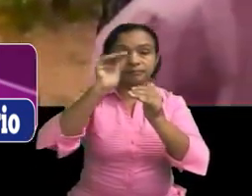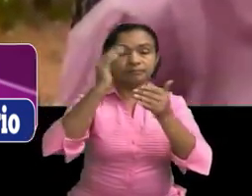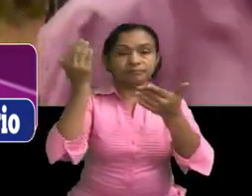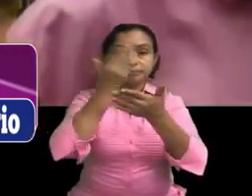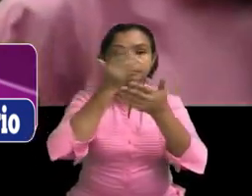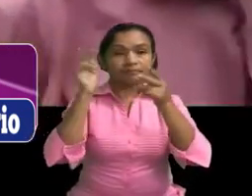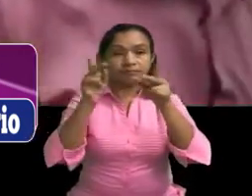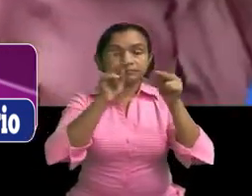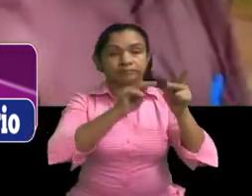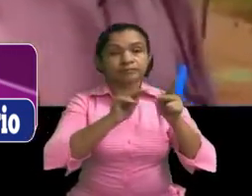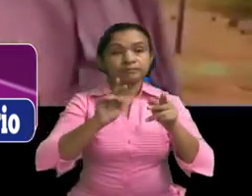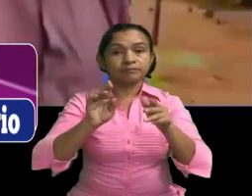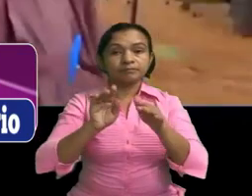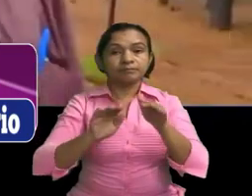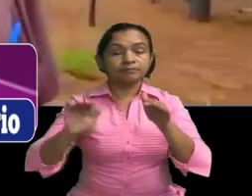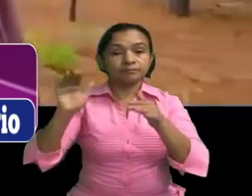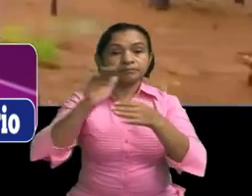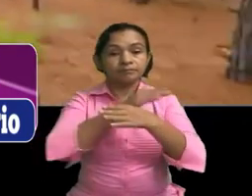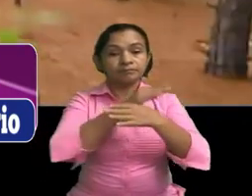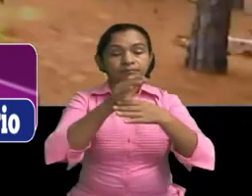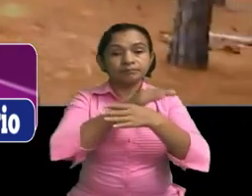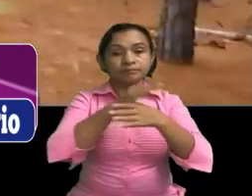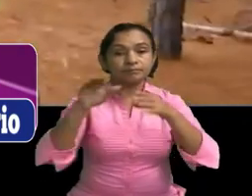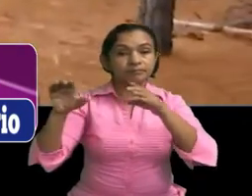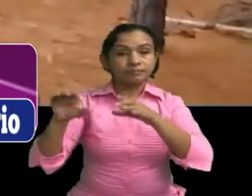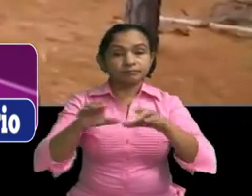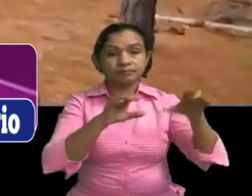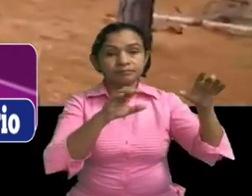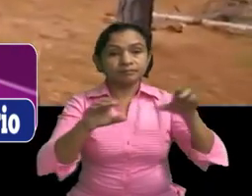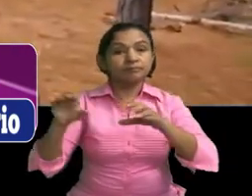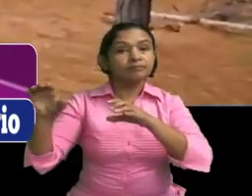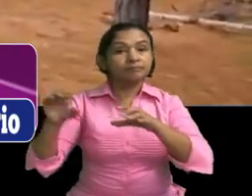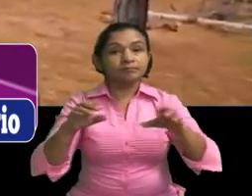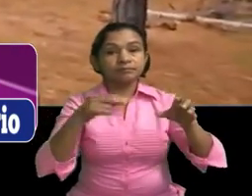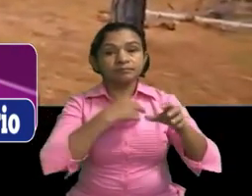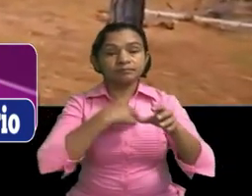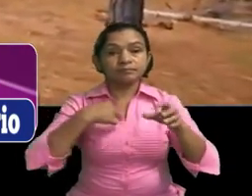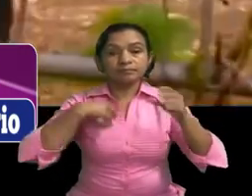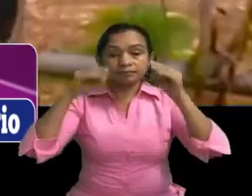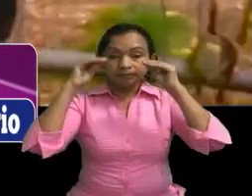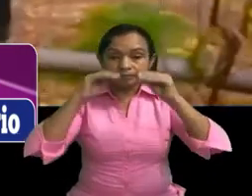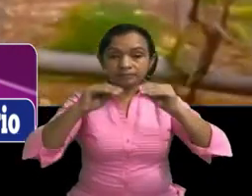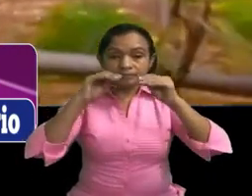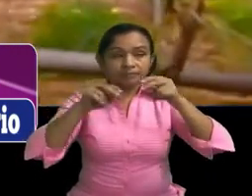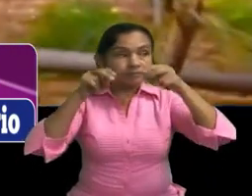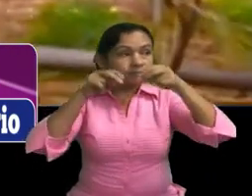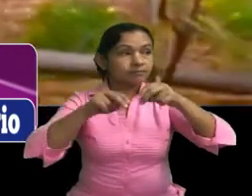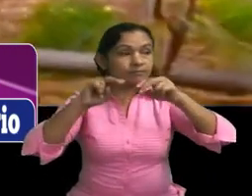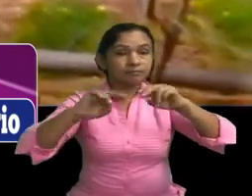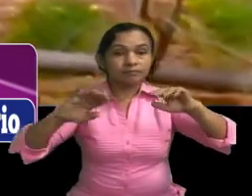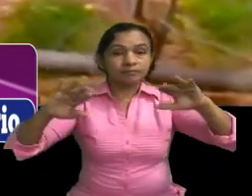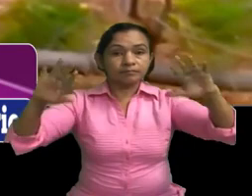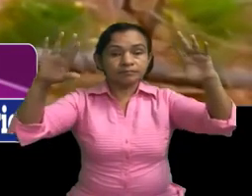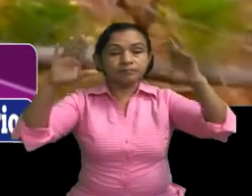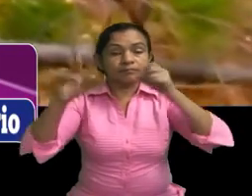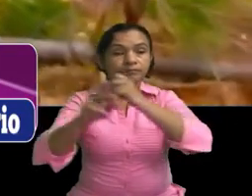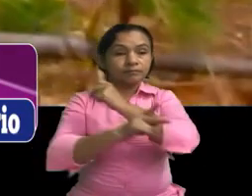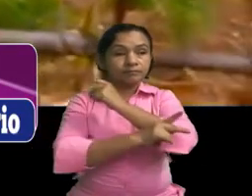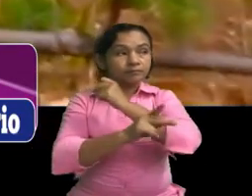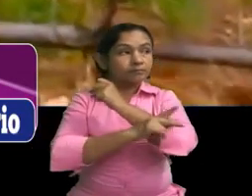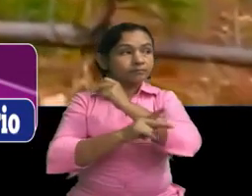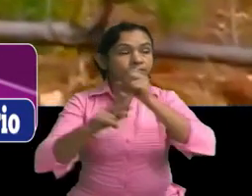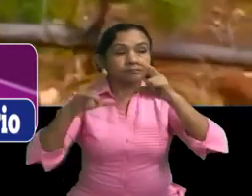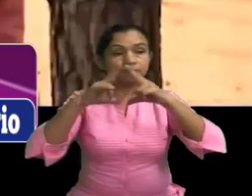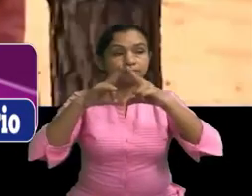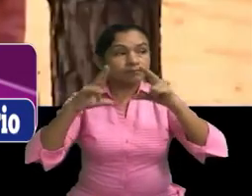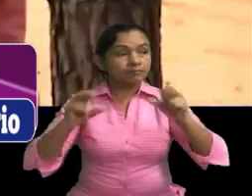técnico. Entonces es una serie y toda una estrategia, ¿verdad? De educación ambiental, porque como país tenemos una estrategia de educación